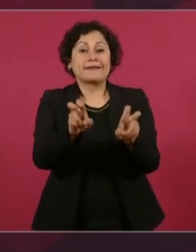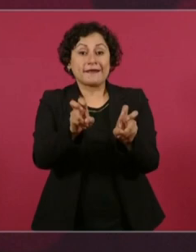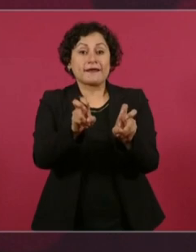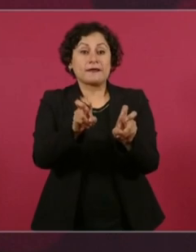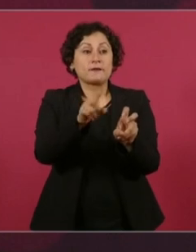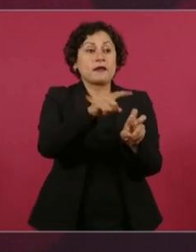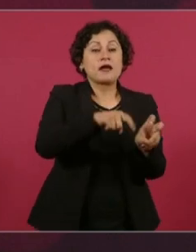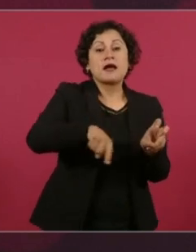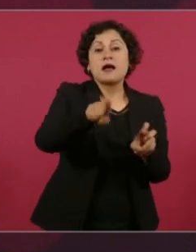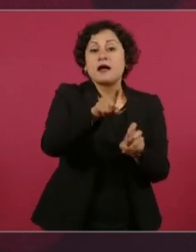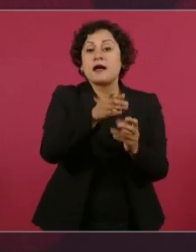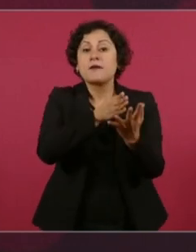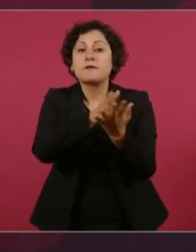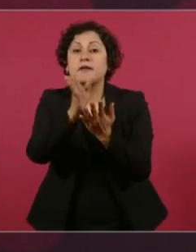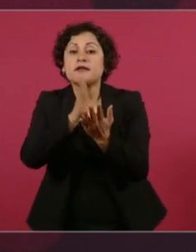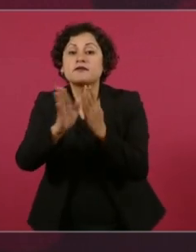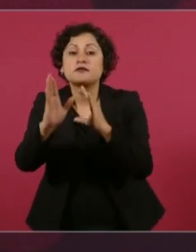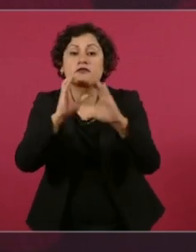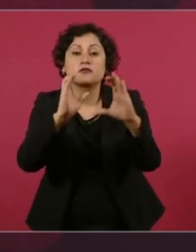y en contra